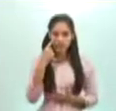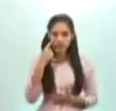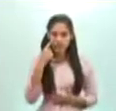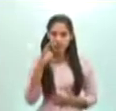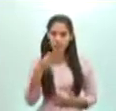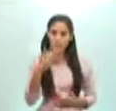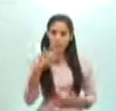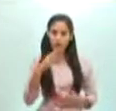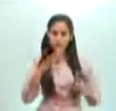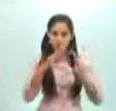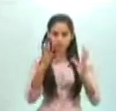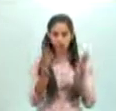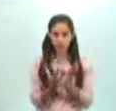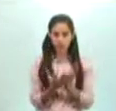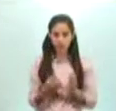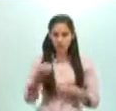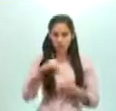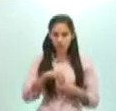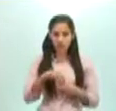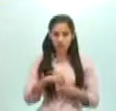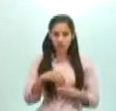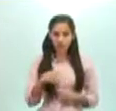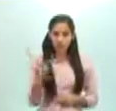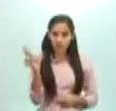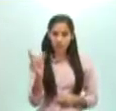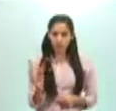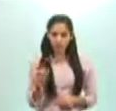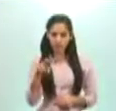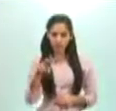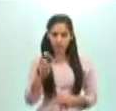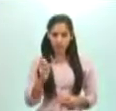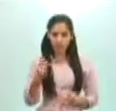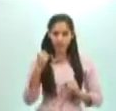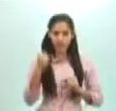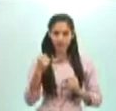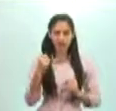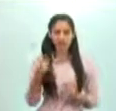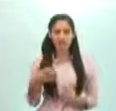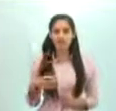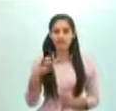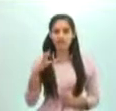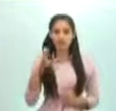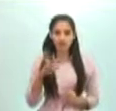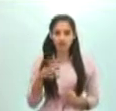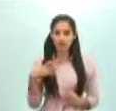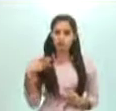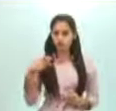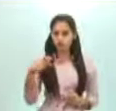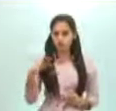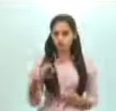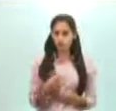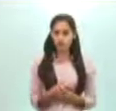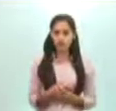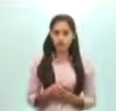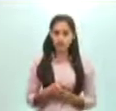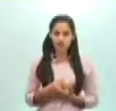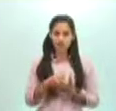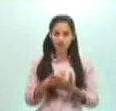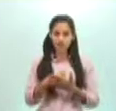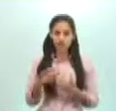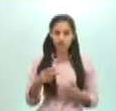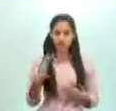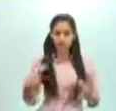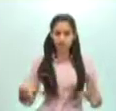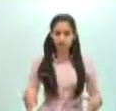mundo, al introducir en su poesía una nueva fuerza de fe en el futuro y en el progreso de la humanidad. Y